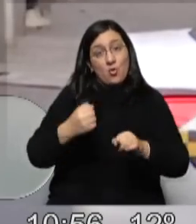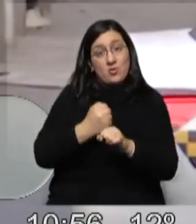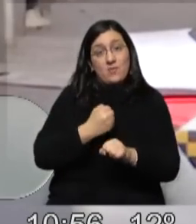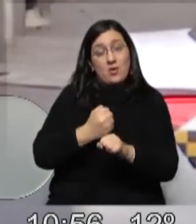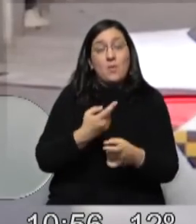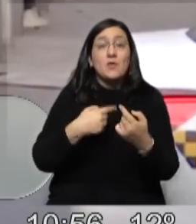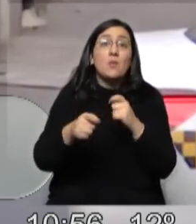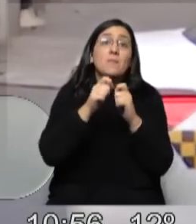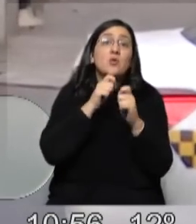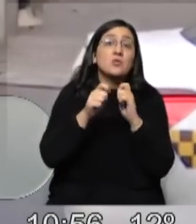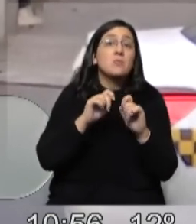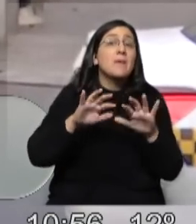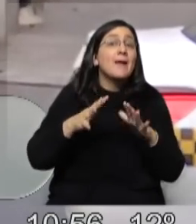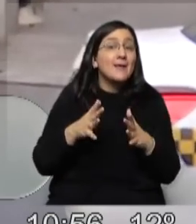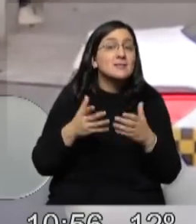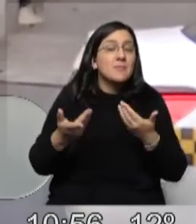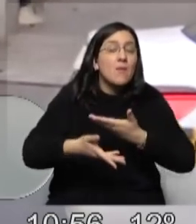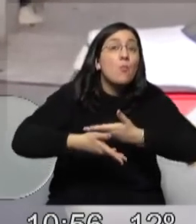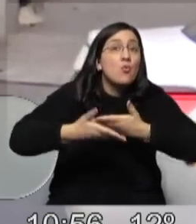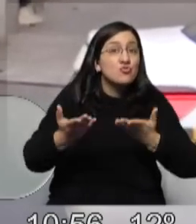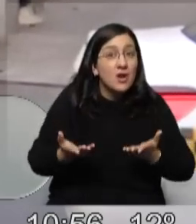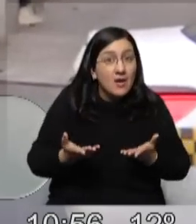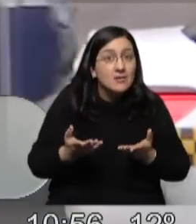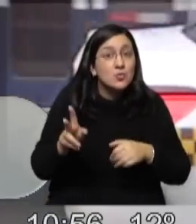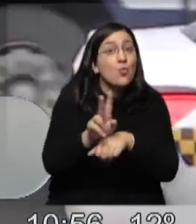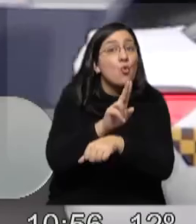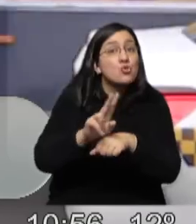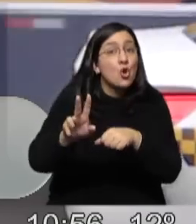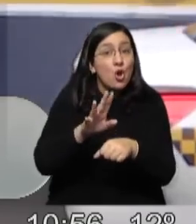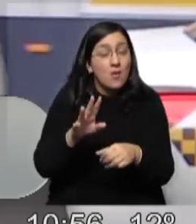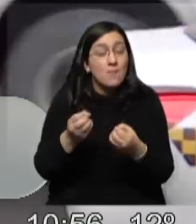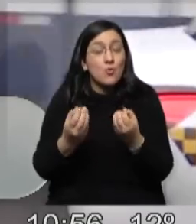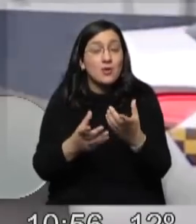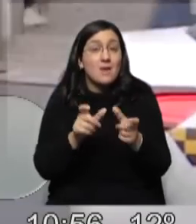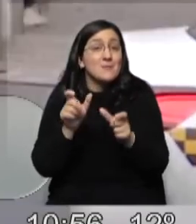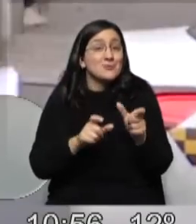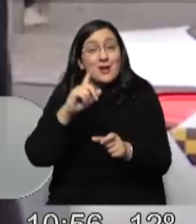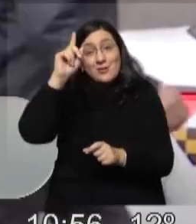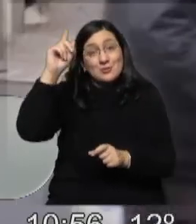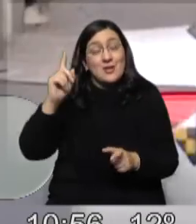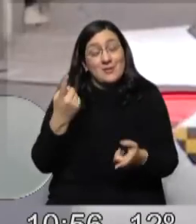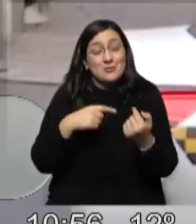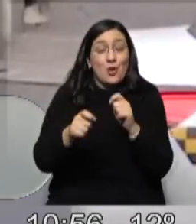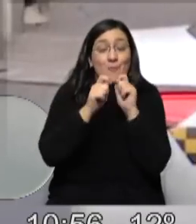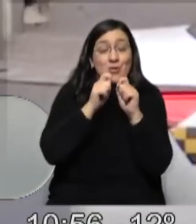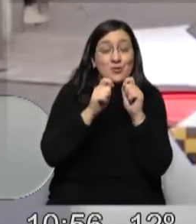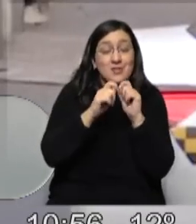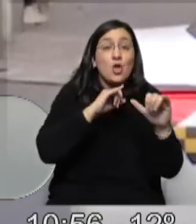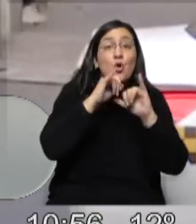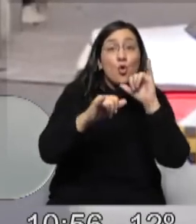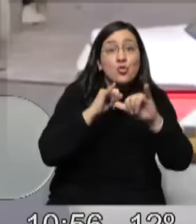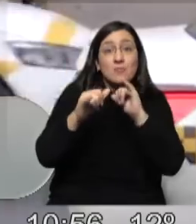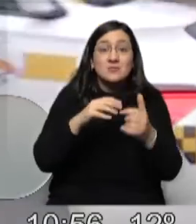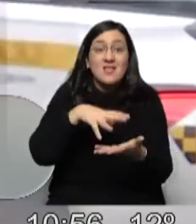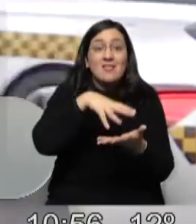periodismo justamente para hacer este contralor ciudadano, que muchas veces es el papel del periodismo, ¿no? Hacer el contralor ciudadano, si